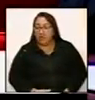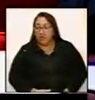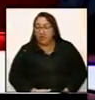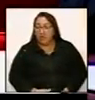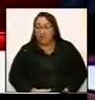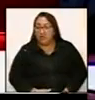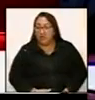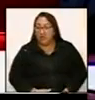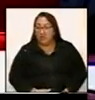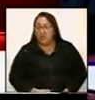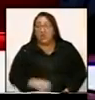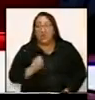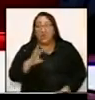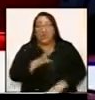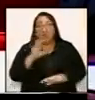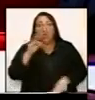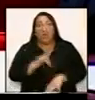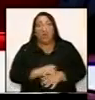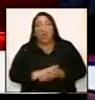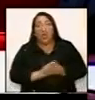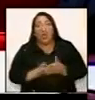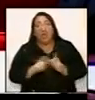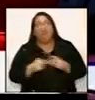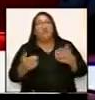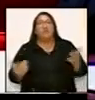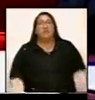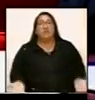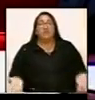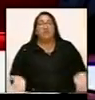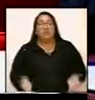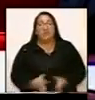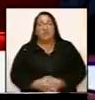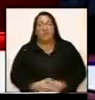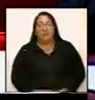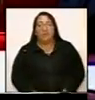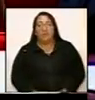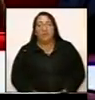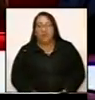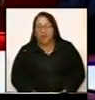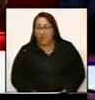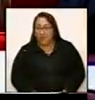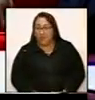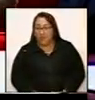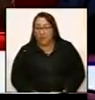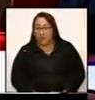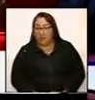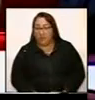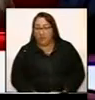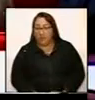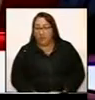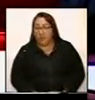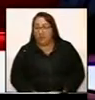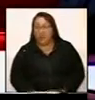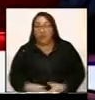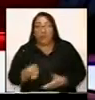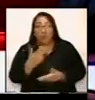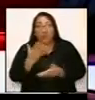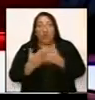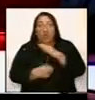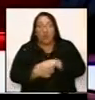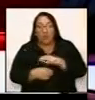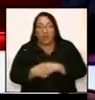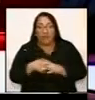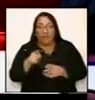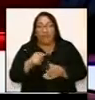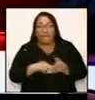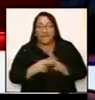enviar nada diciendo que tienen inmunidad. Entonces, evidentemente, ese es un nicho Es un nido de corrupción, es